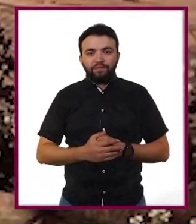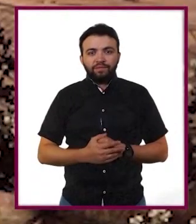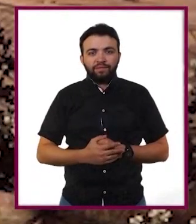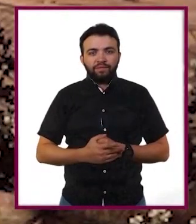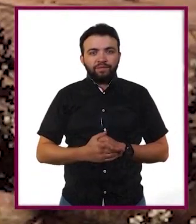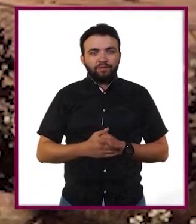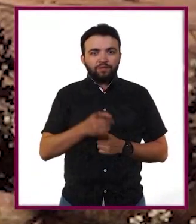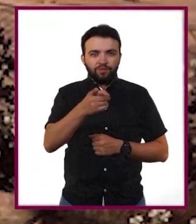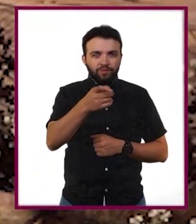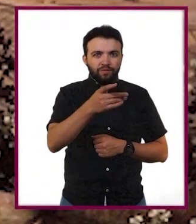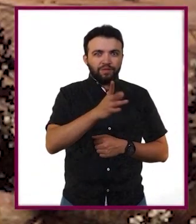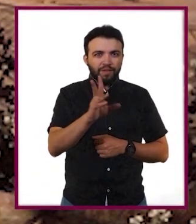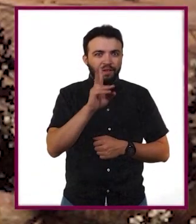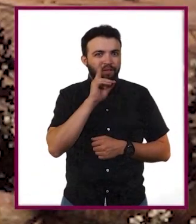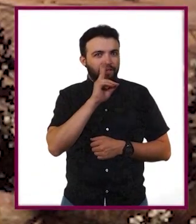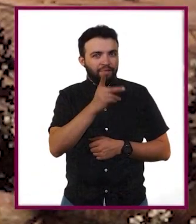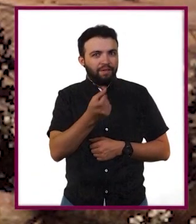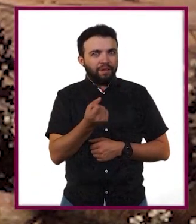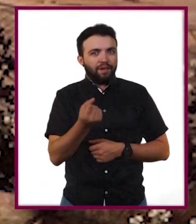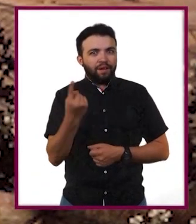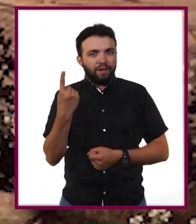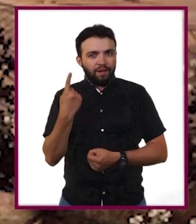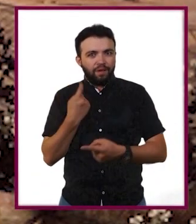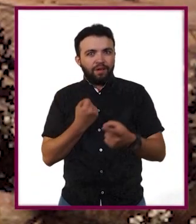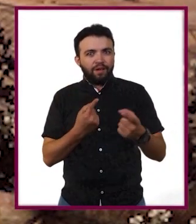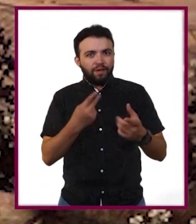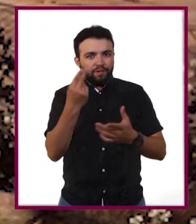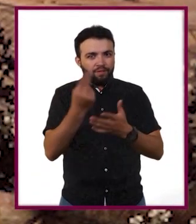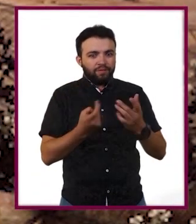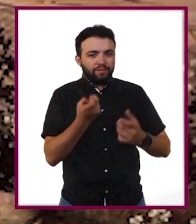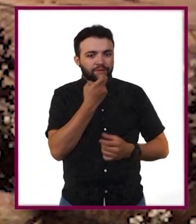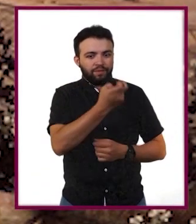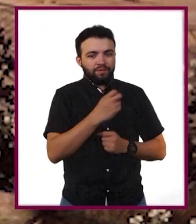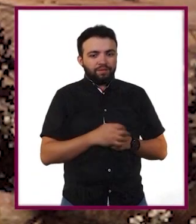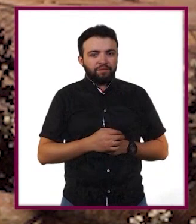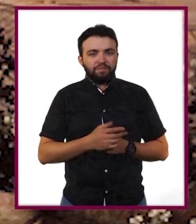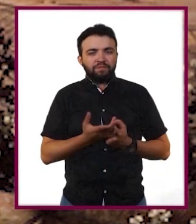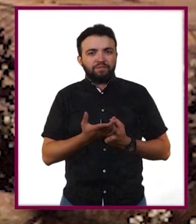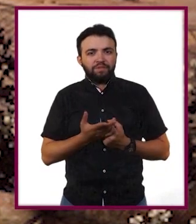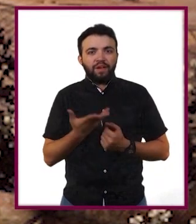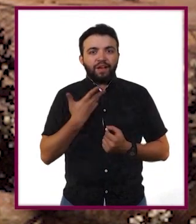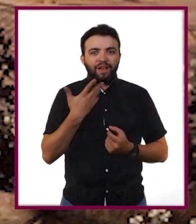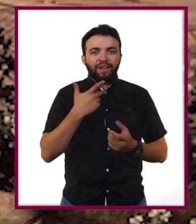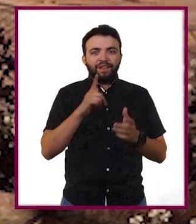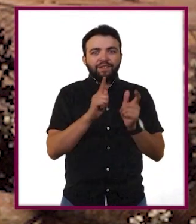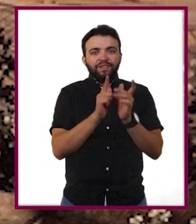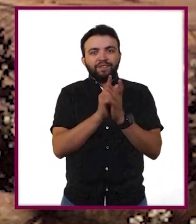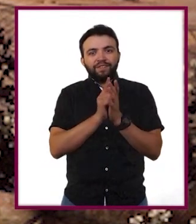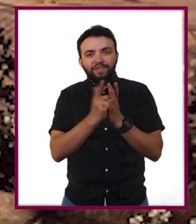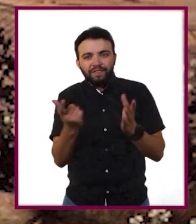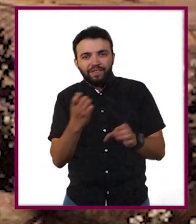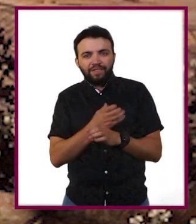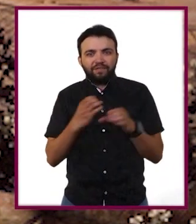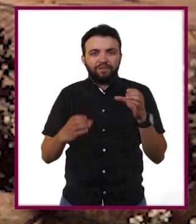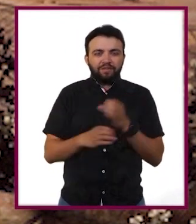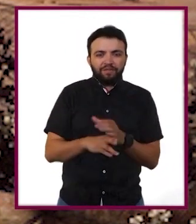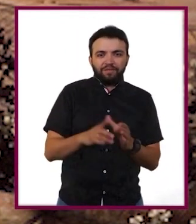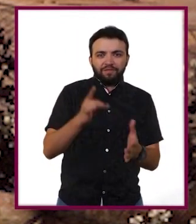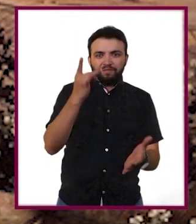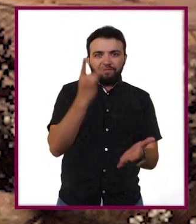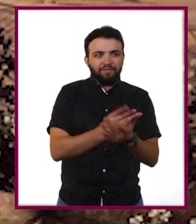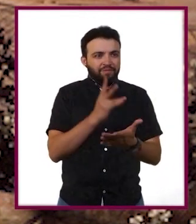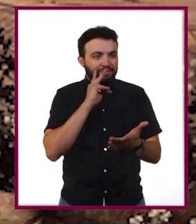Les apuesto a que ya habían visto una obra de José María Velasco. Esos paisajes son inconfundibles y qué personaje tan